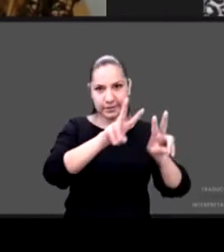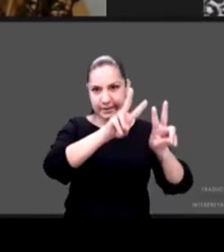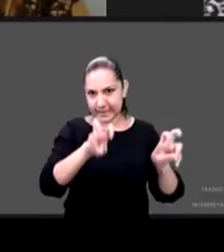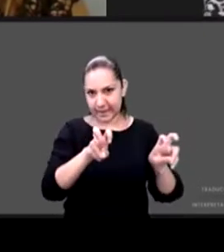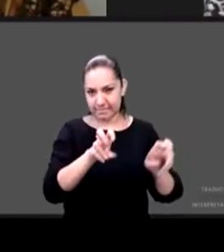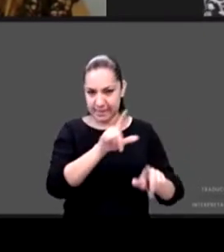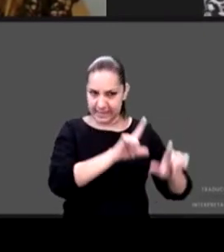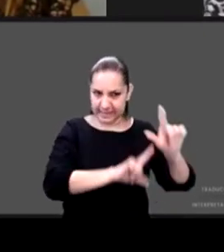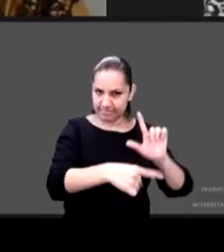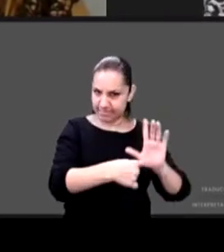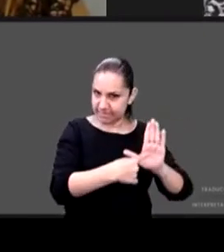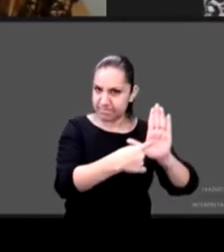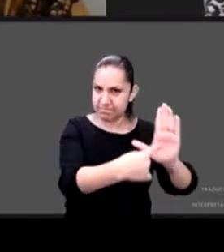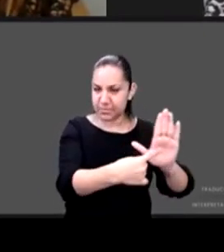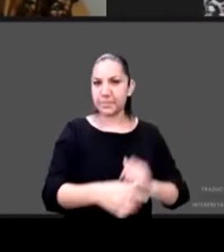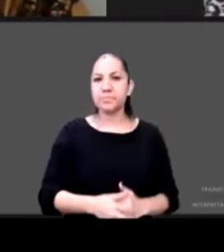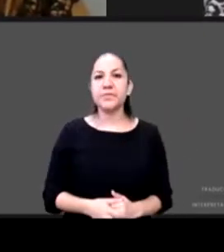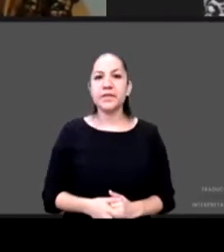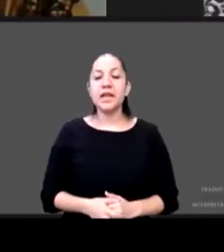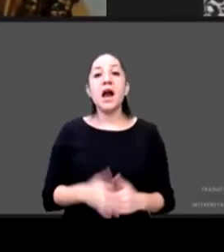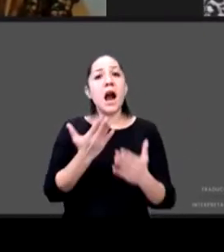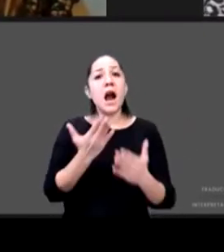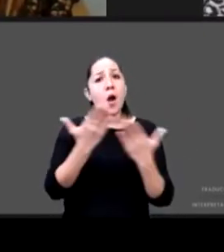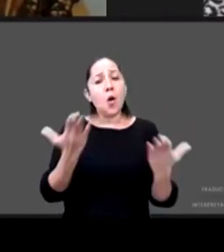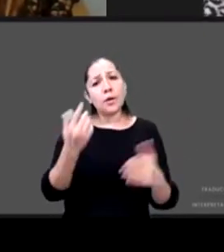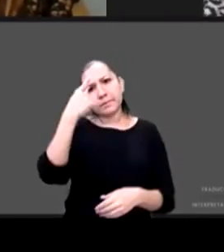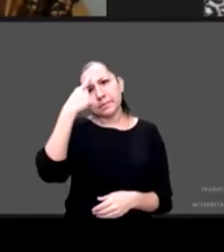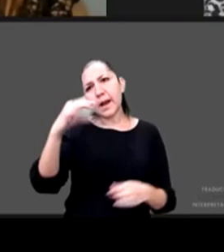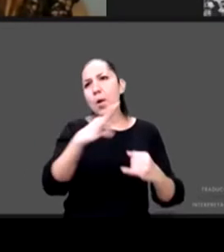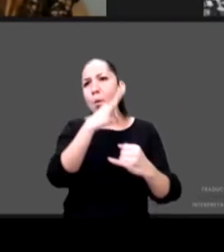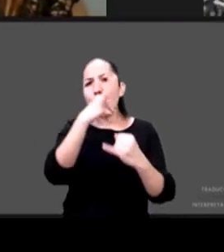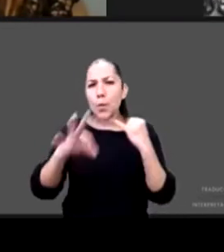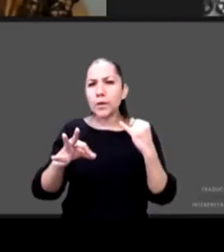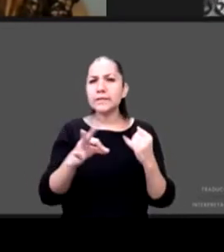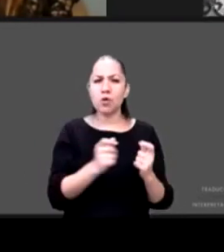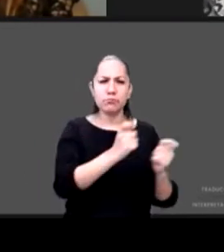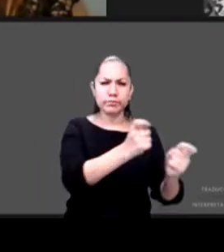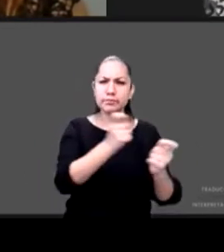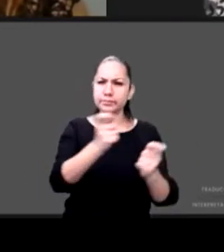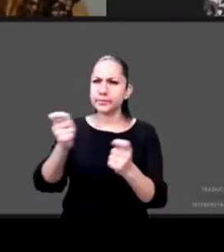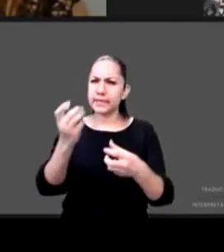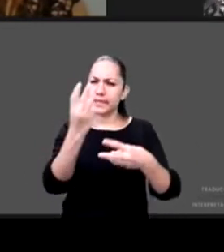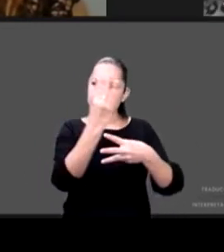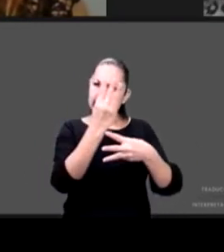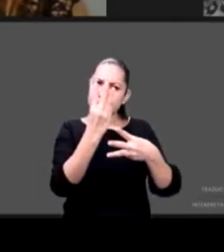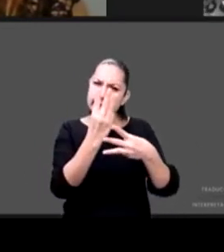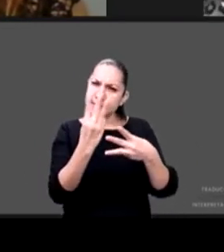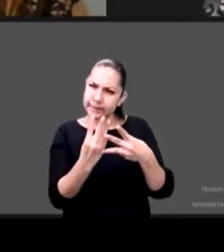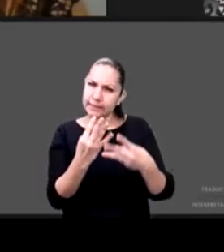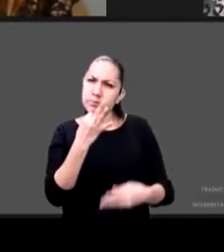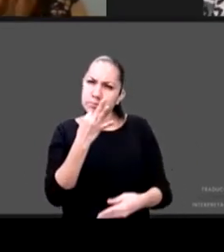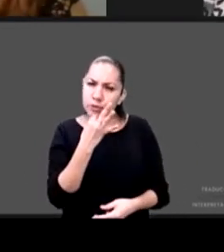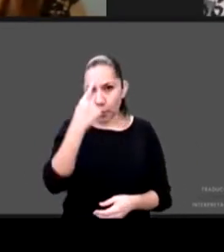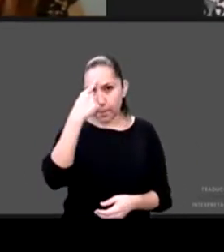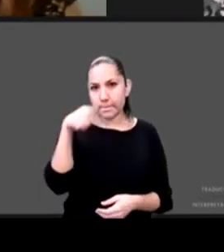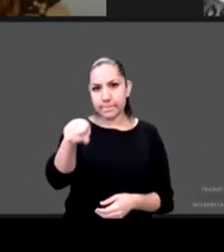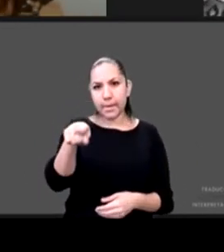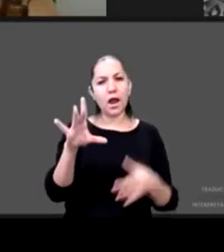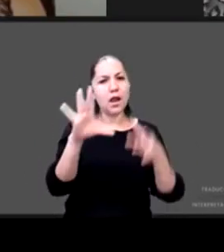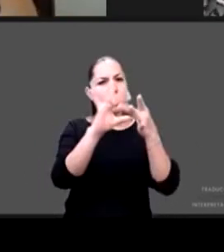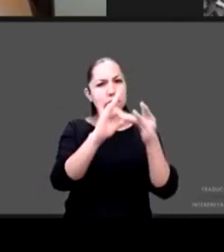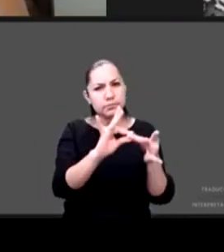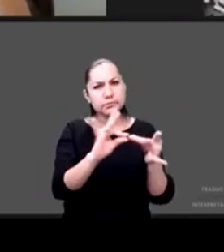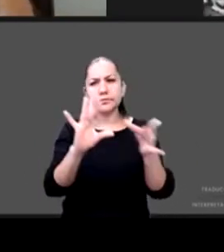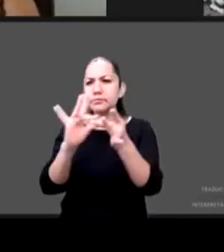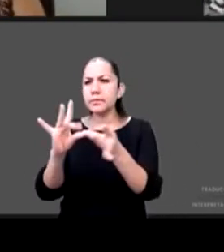con cada una de ustedes, que tengan dos minutitos, tres minutitos para decirnos qué le quieren compartir a la gente, cuál es